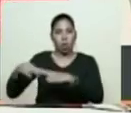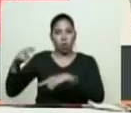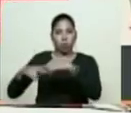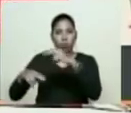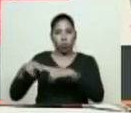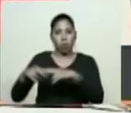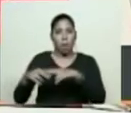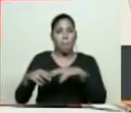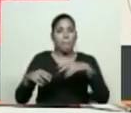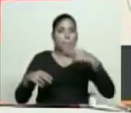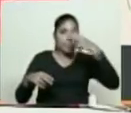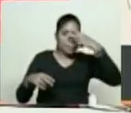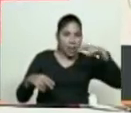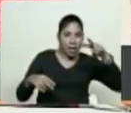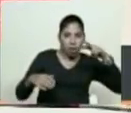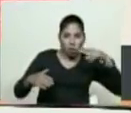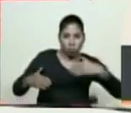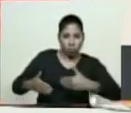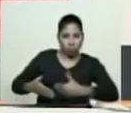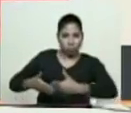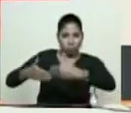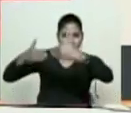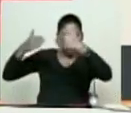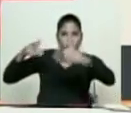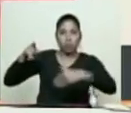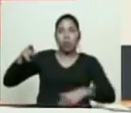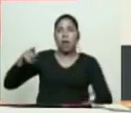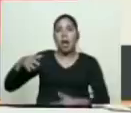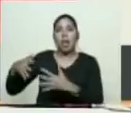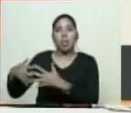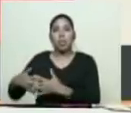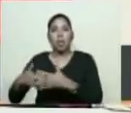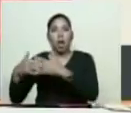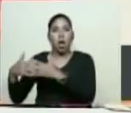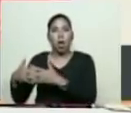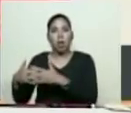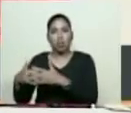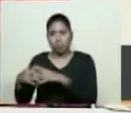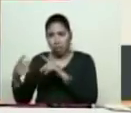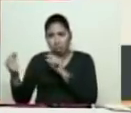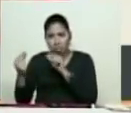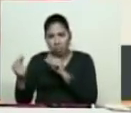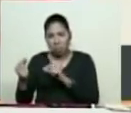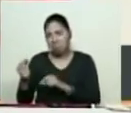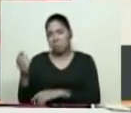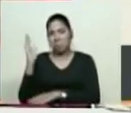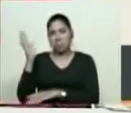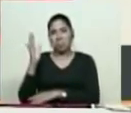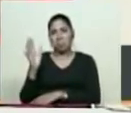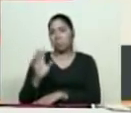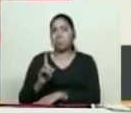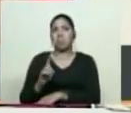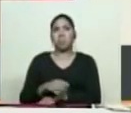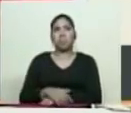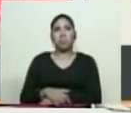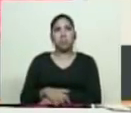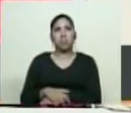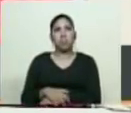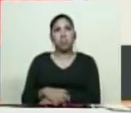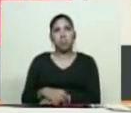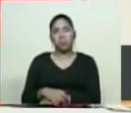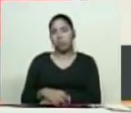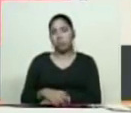Unidos con México. No. México arrodilladito, ni abre la boca. Ni siquiera se le ocurre levantar la manito así para decir, ¡ey, el muro!